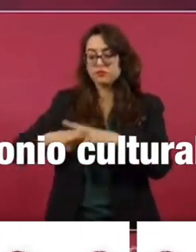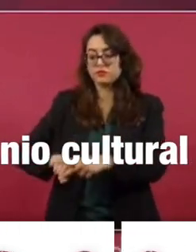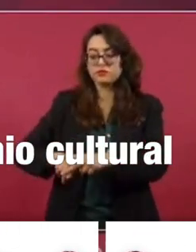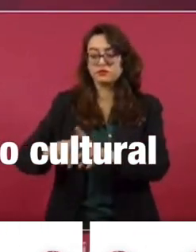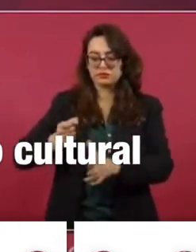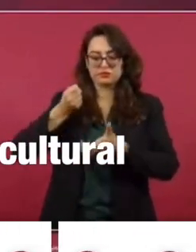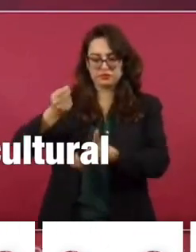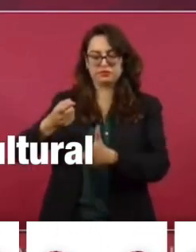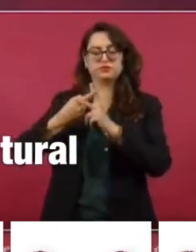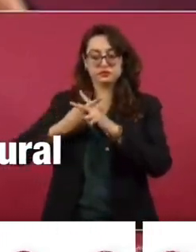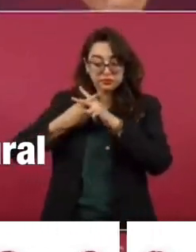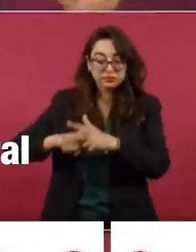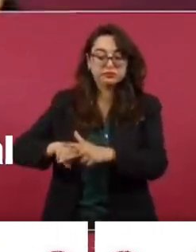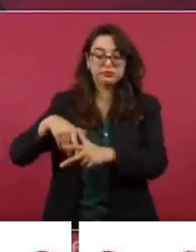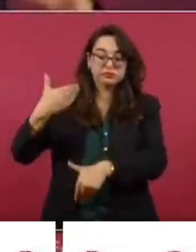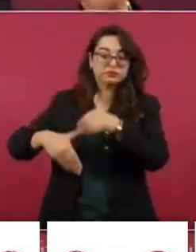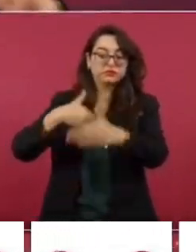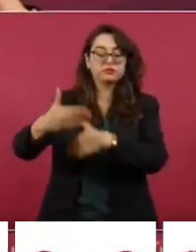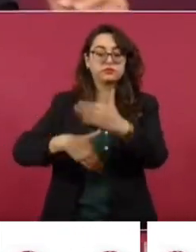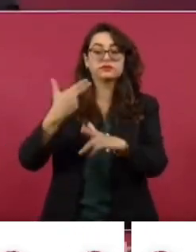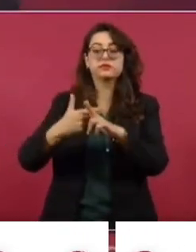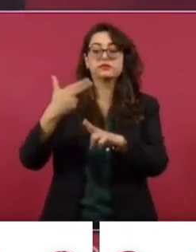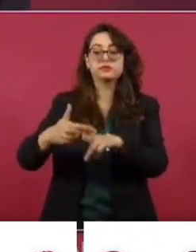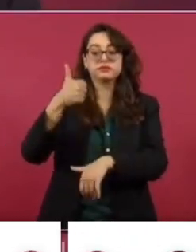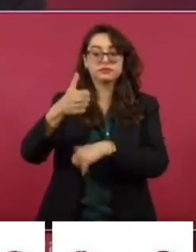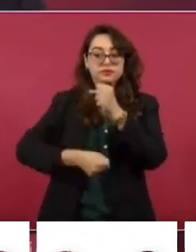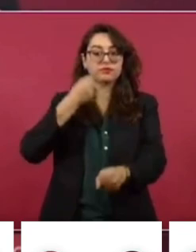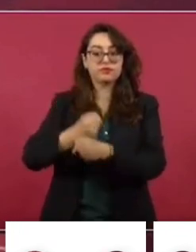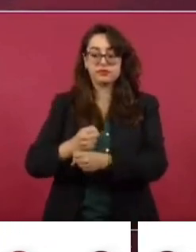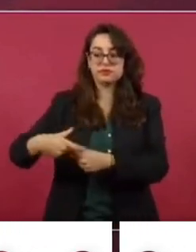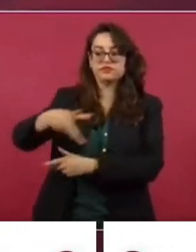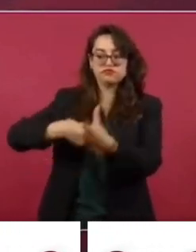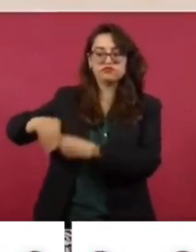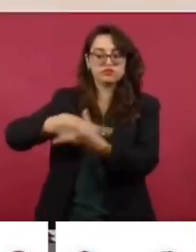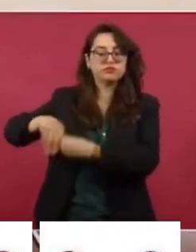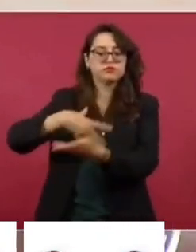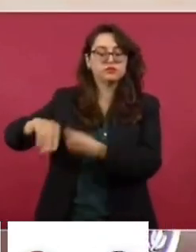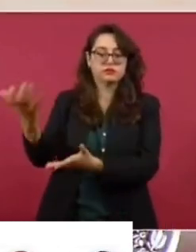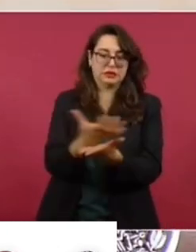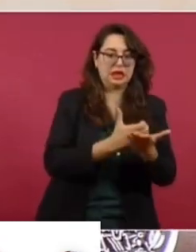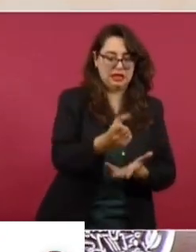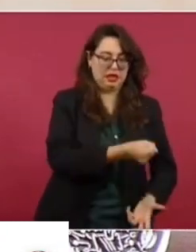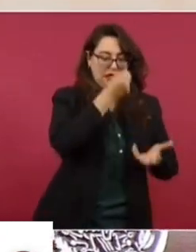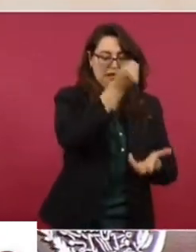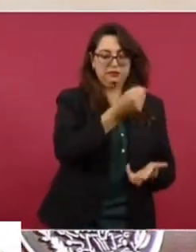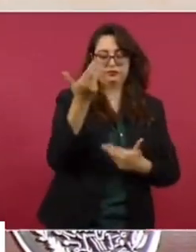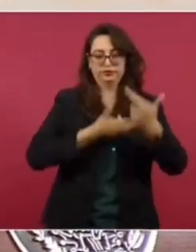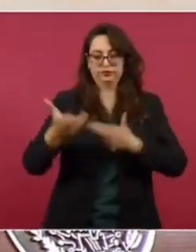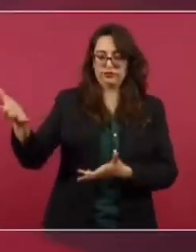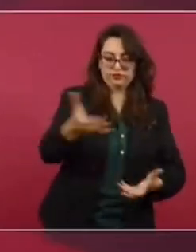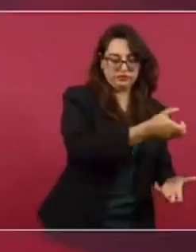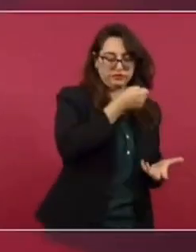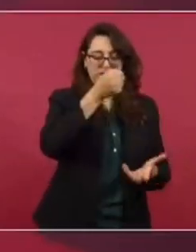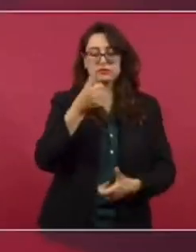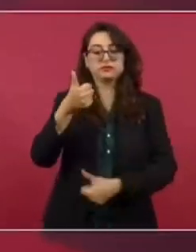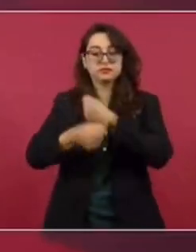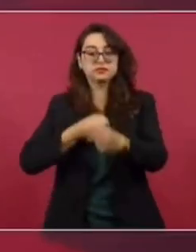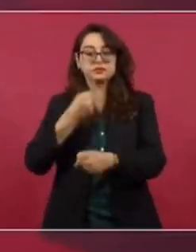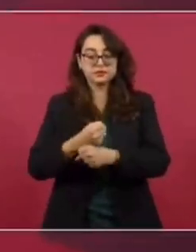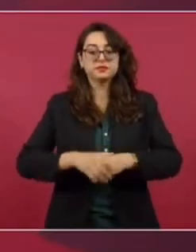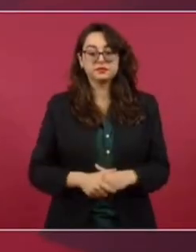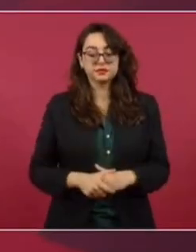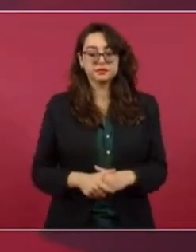6 años va a empezar a tener utilidades toda esta inversión, en 6 años,